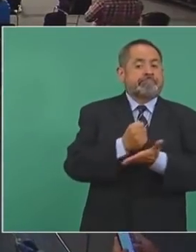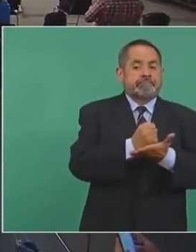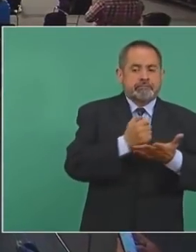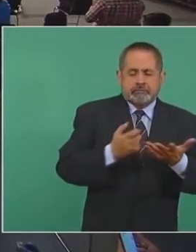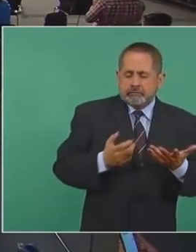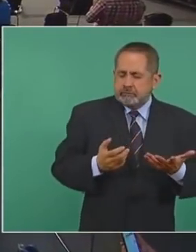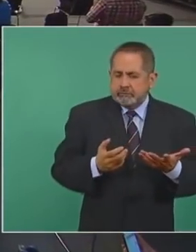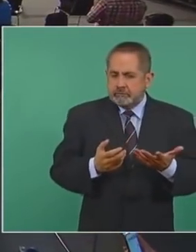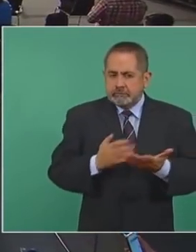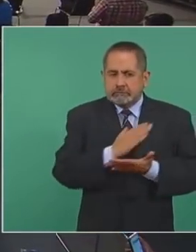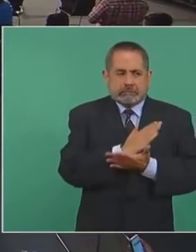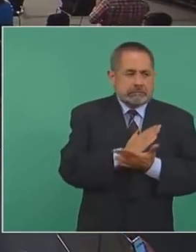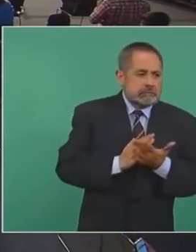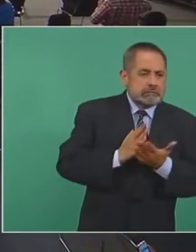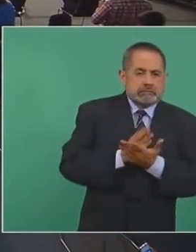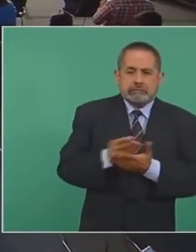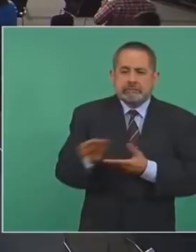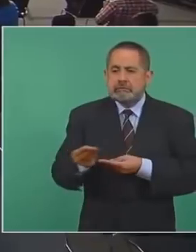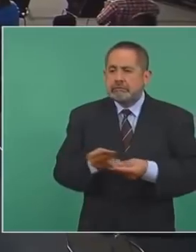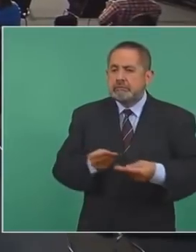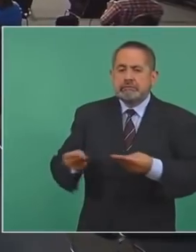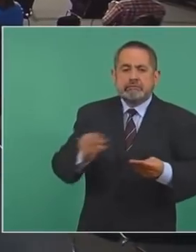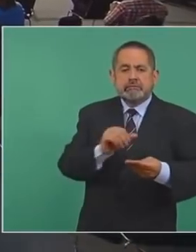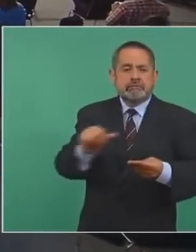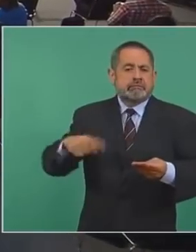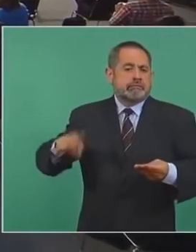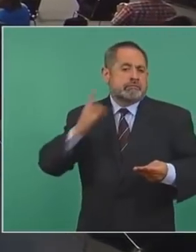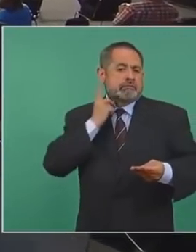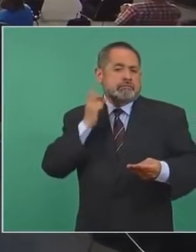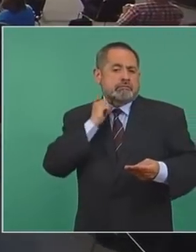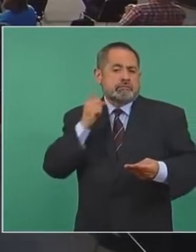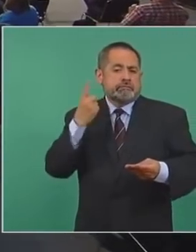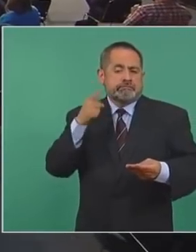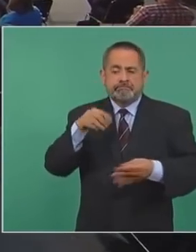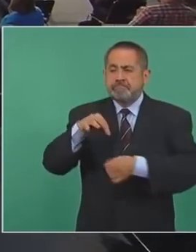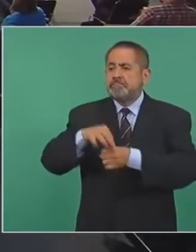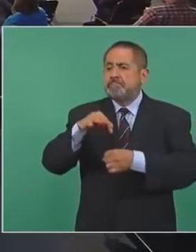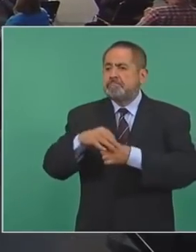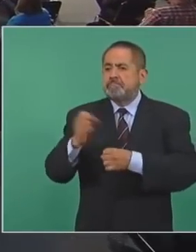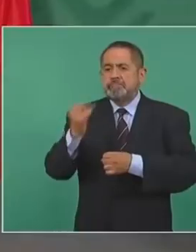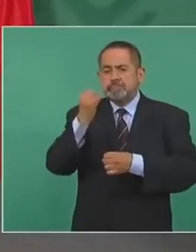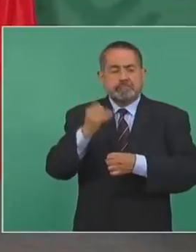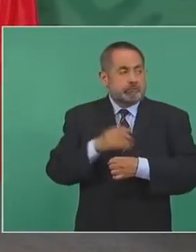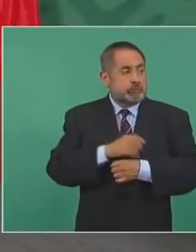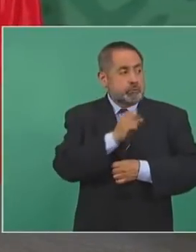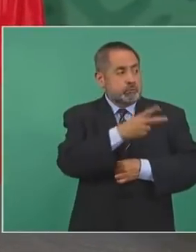que se repartieron a los legisladores para que votaran